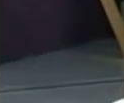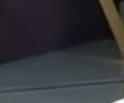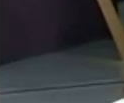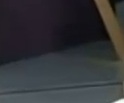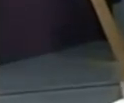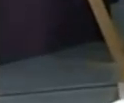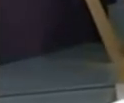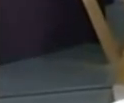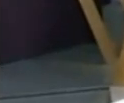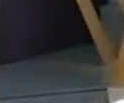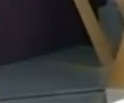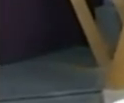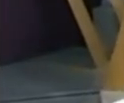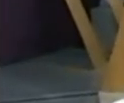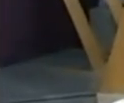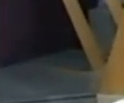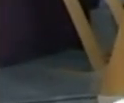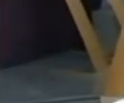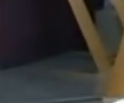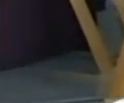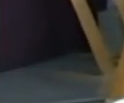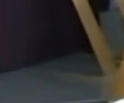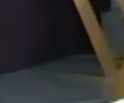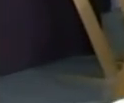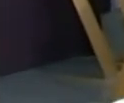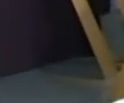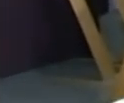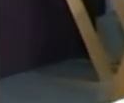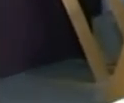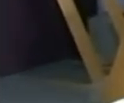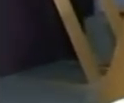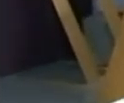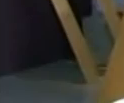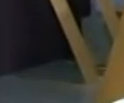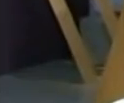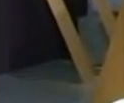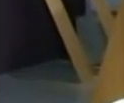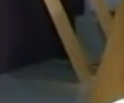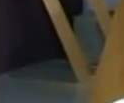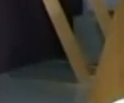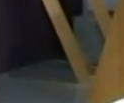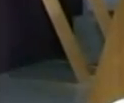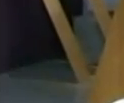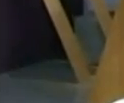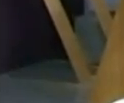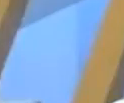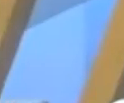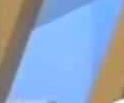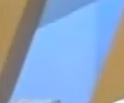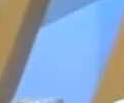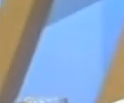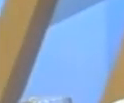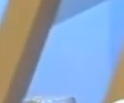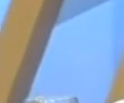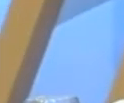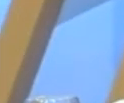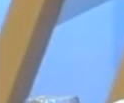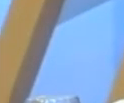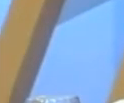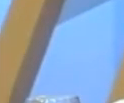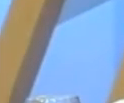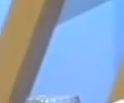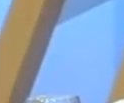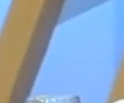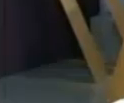que empezar por casa. Algunos consejos están en el límite del reglamento y otros son para amarilla y hasta roja. Hay que empezar por casa. Vamos a poner un límite, ¿no? No hagamos trampa para ahorrar,